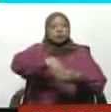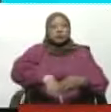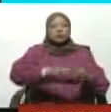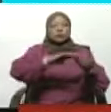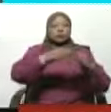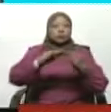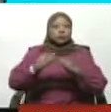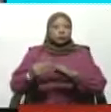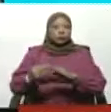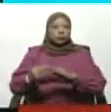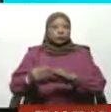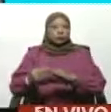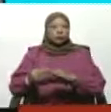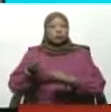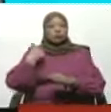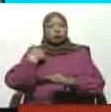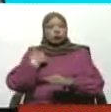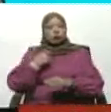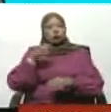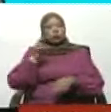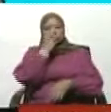ministerios, yo fui testigo,